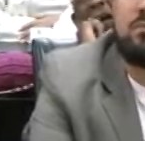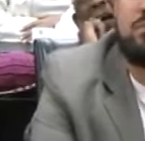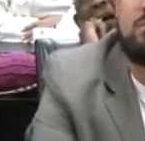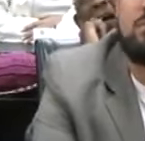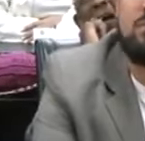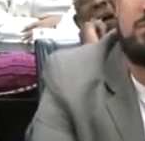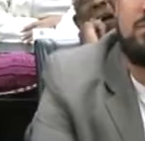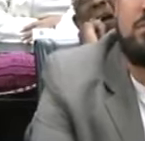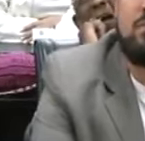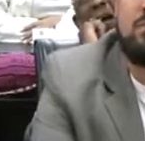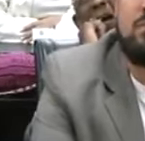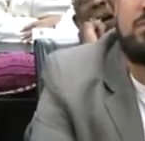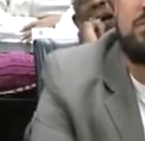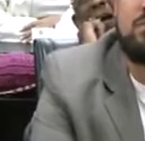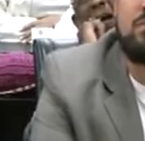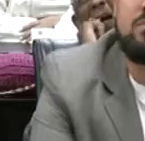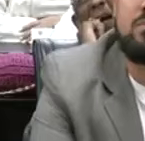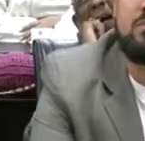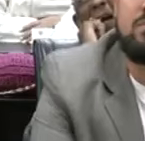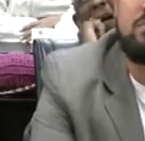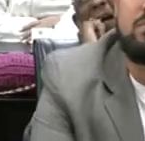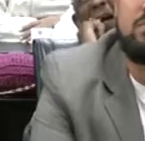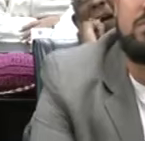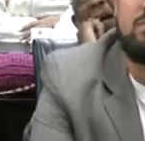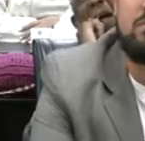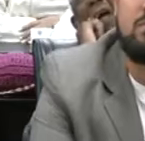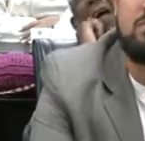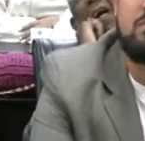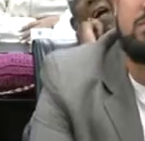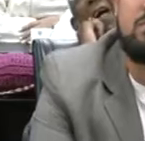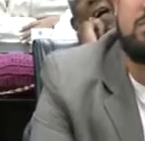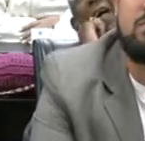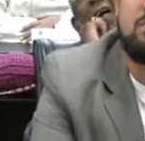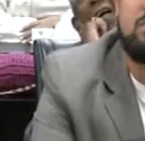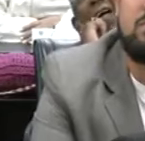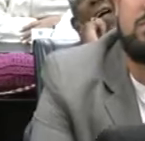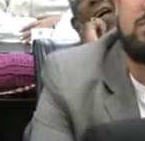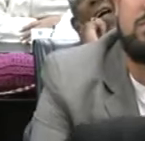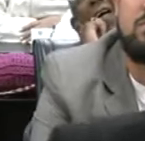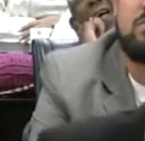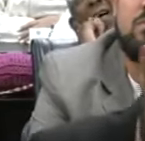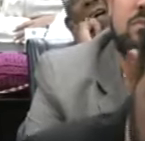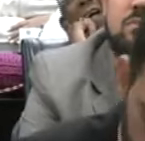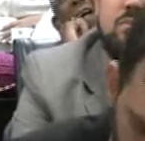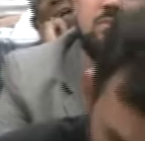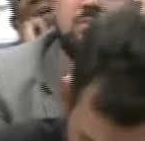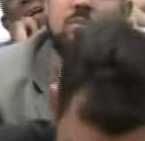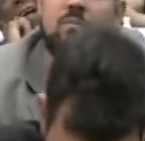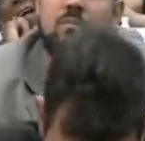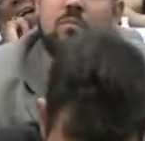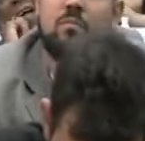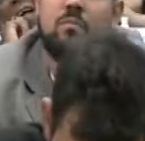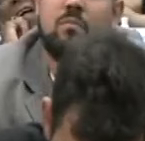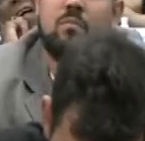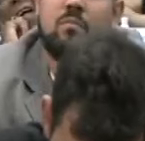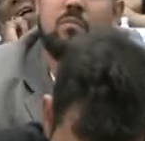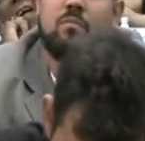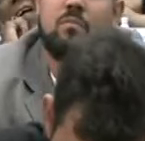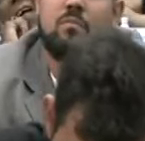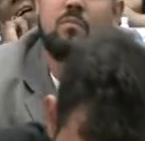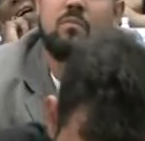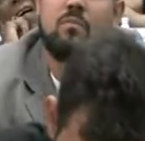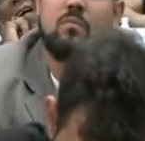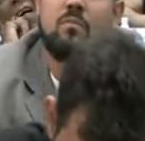una legislación moderna, adaptada a las exigencias actuales y en plena consonancia con